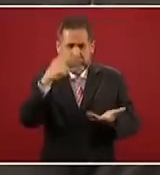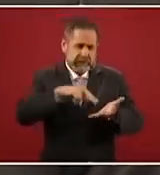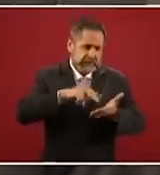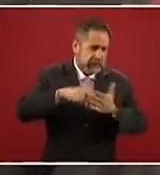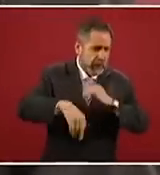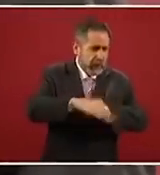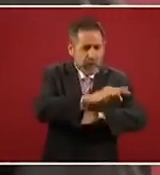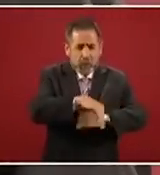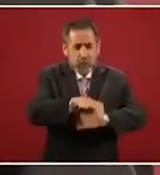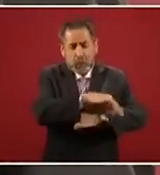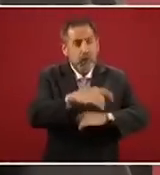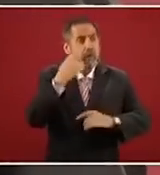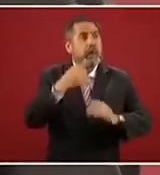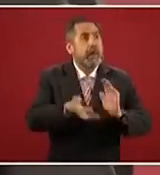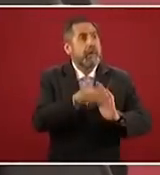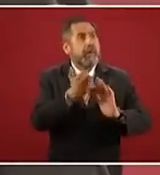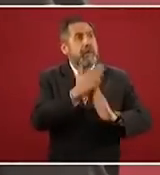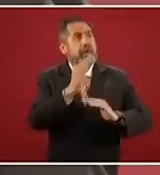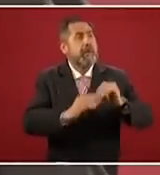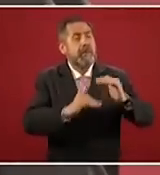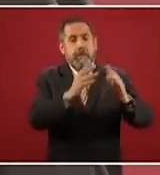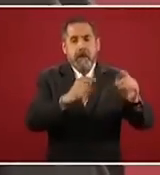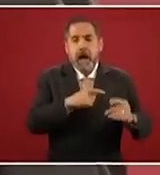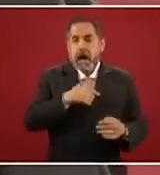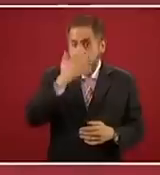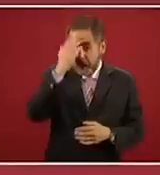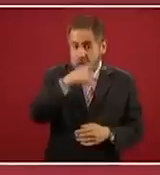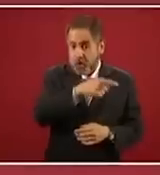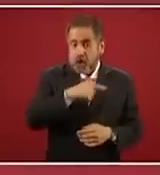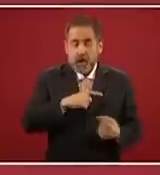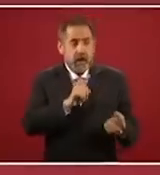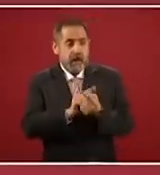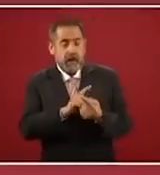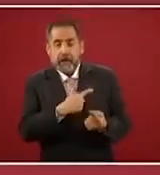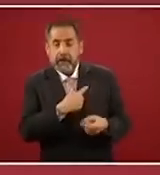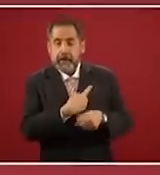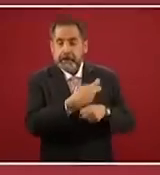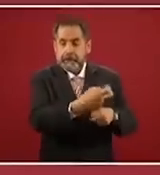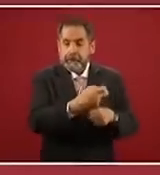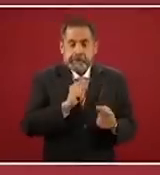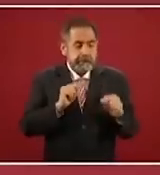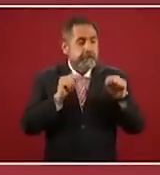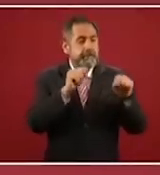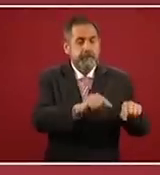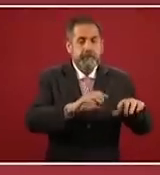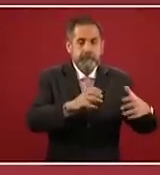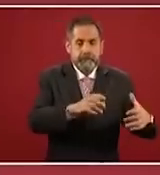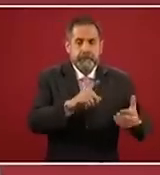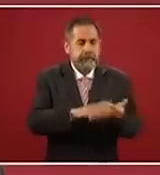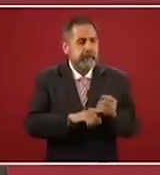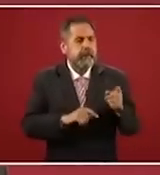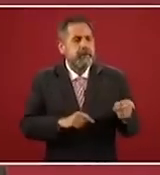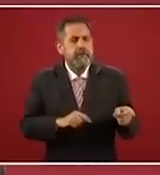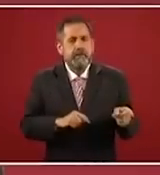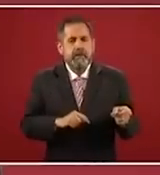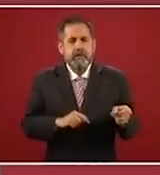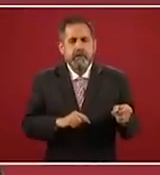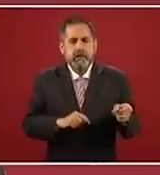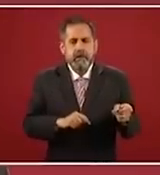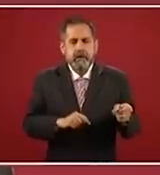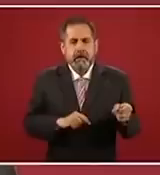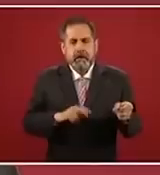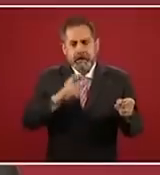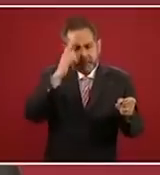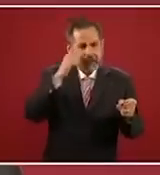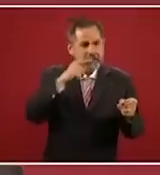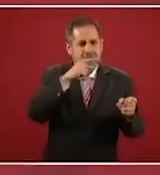Me tocó conocerlo y me invitó a poner la